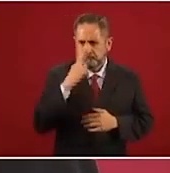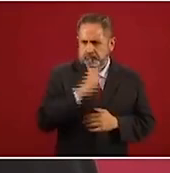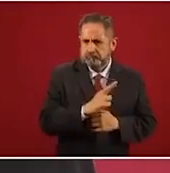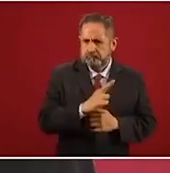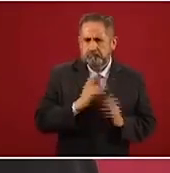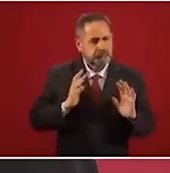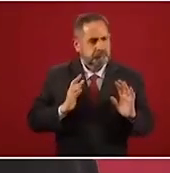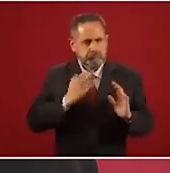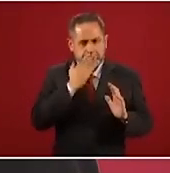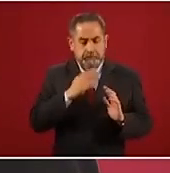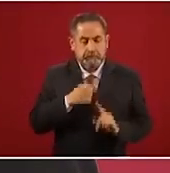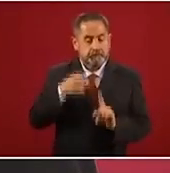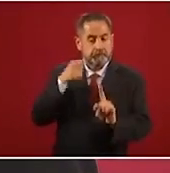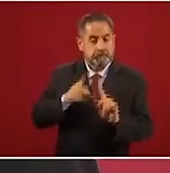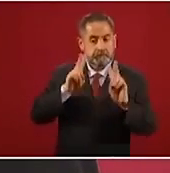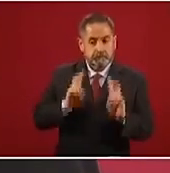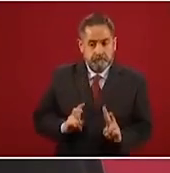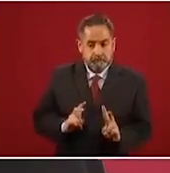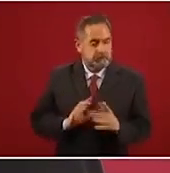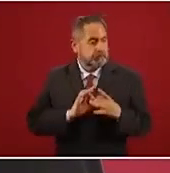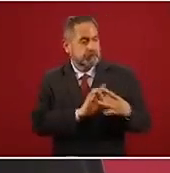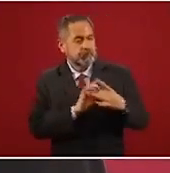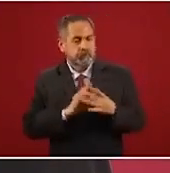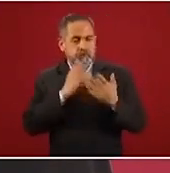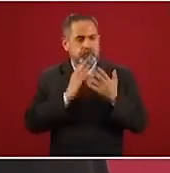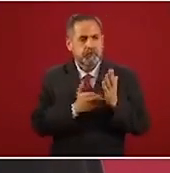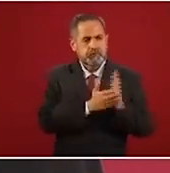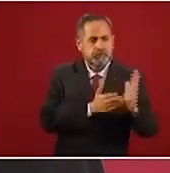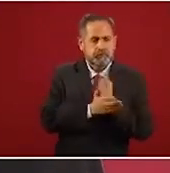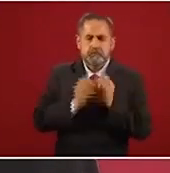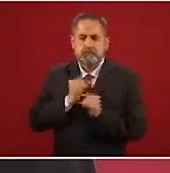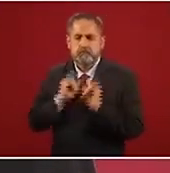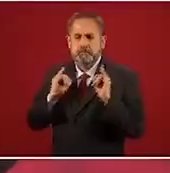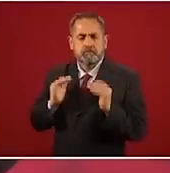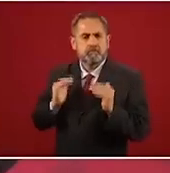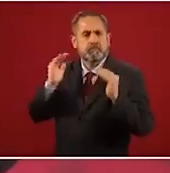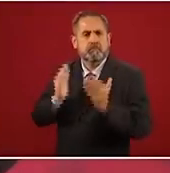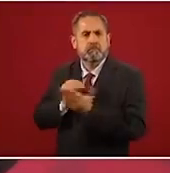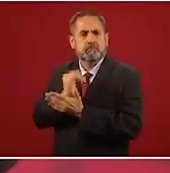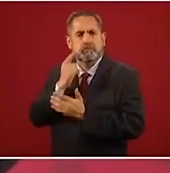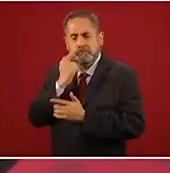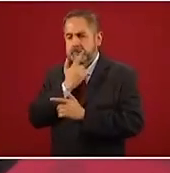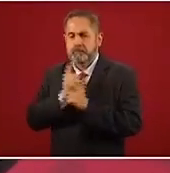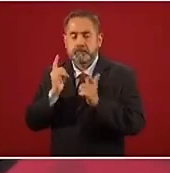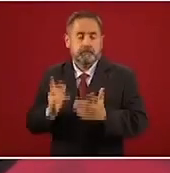son fundamentales para mantener nuestra independencia y nuestra soberanía.